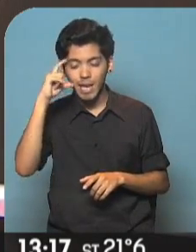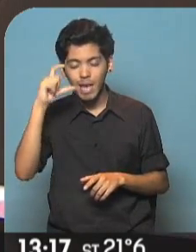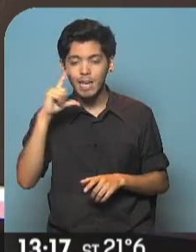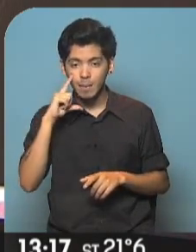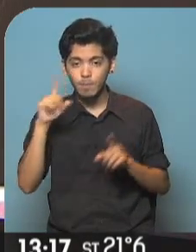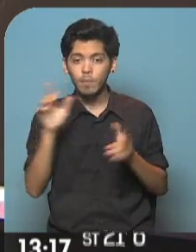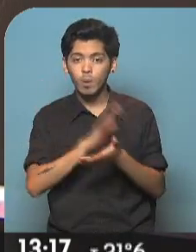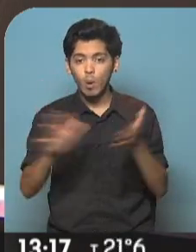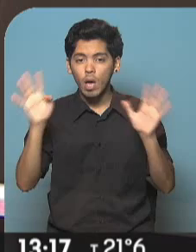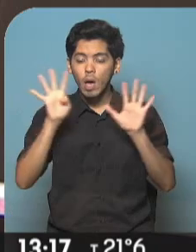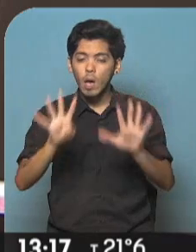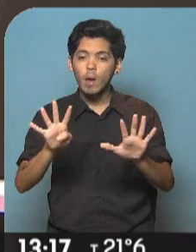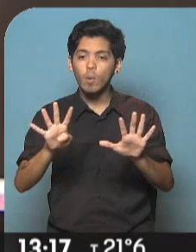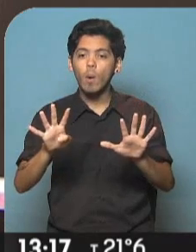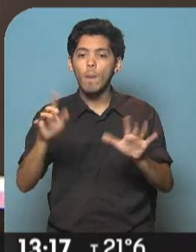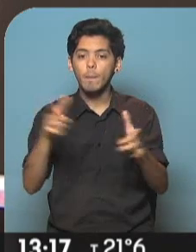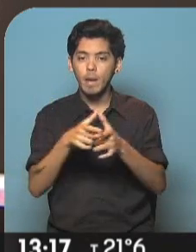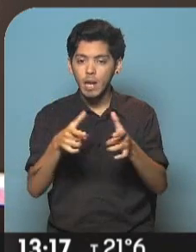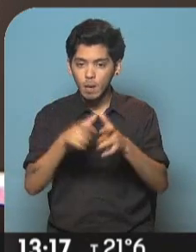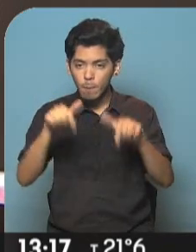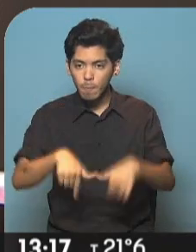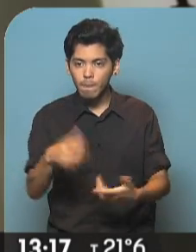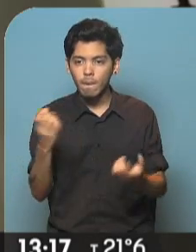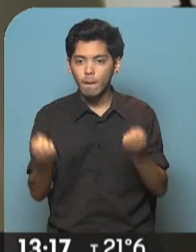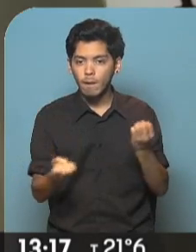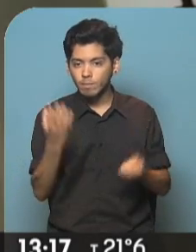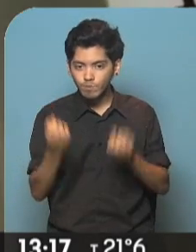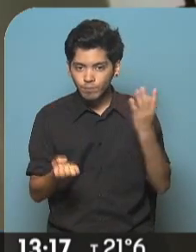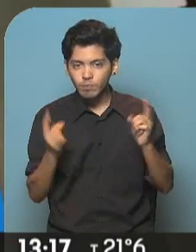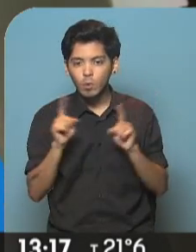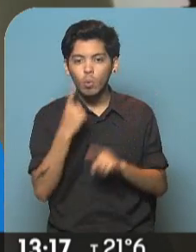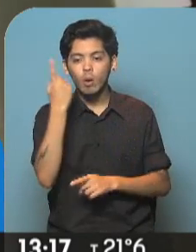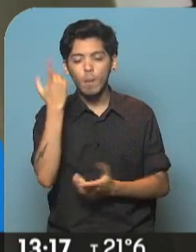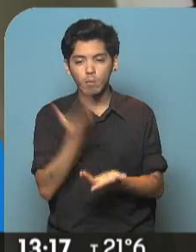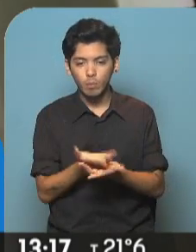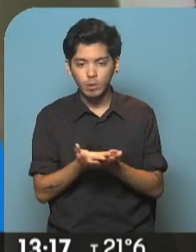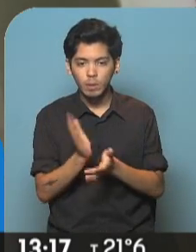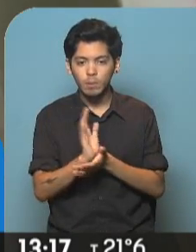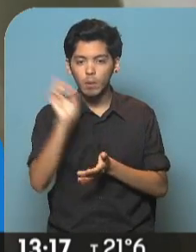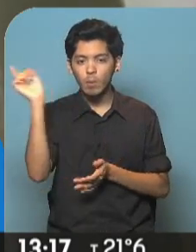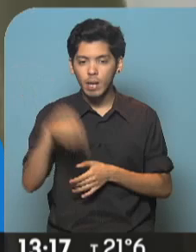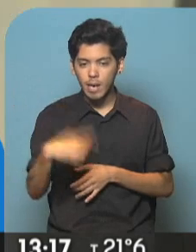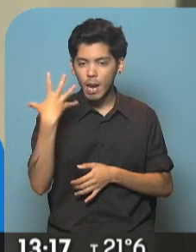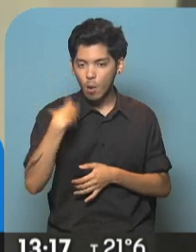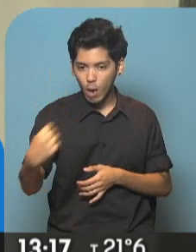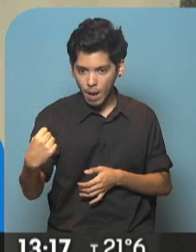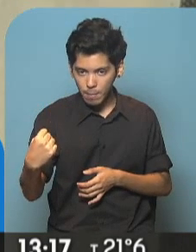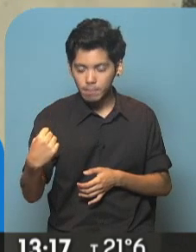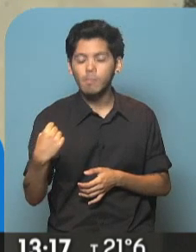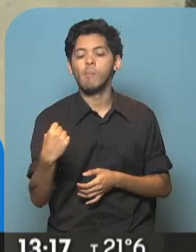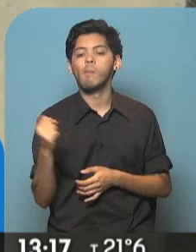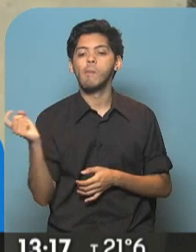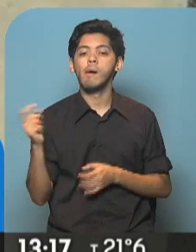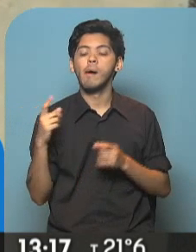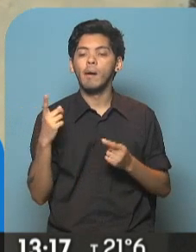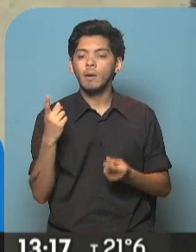9 nuevas películas que se suman a la cartelera. Entre ellas propuestas como esta, un documental muy interesante que se llama Venían a Buscarme.